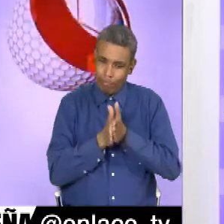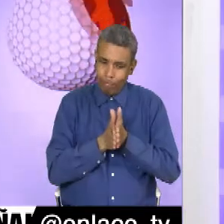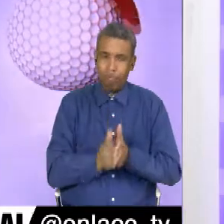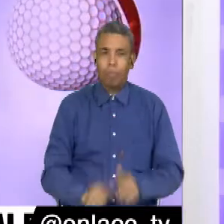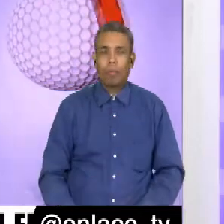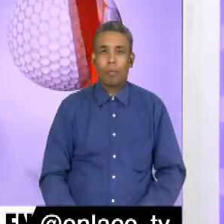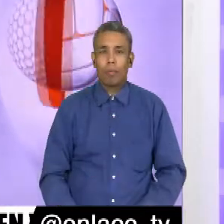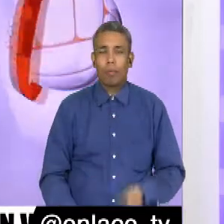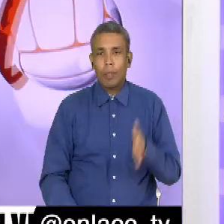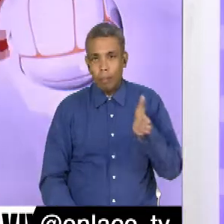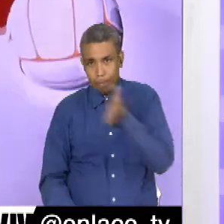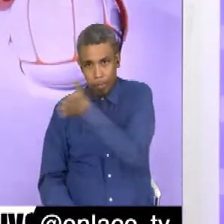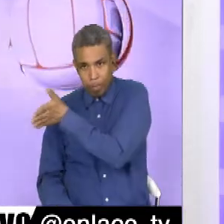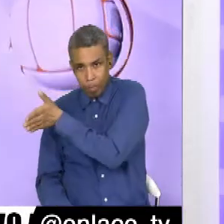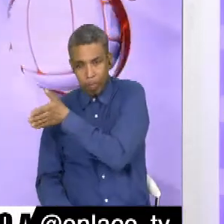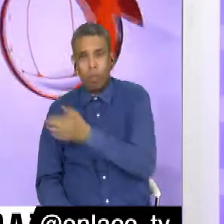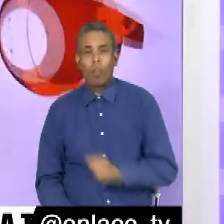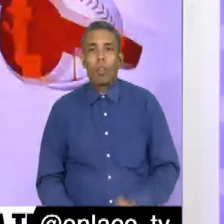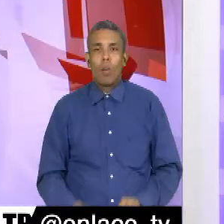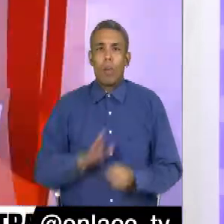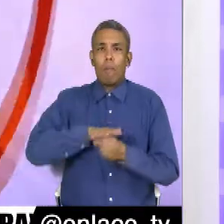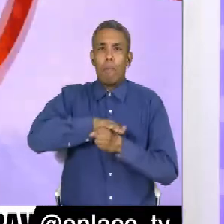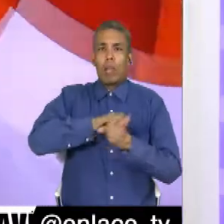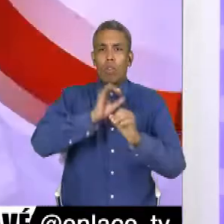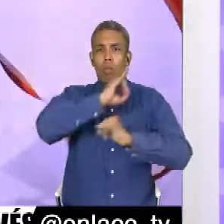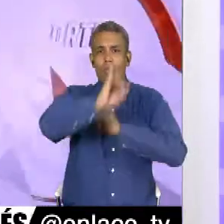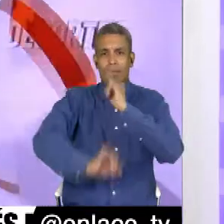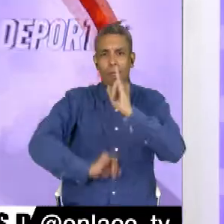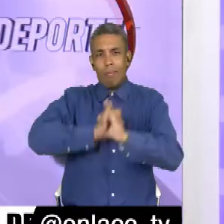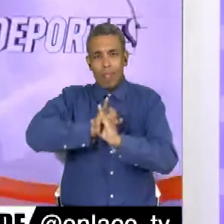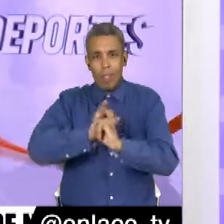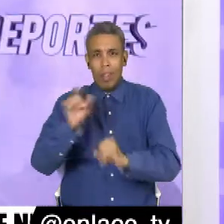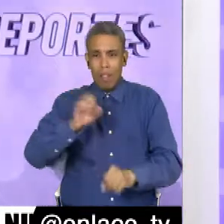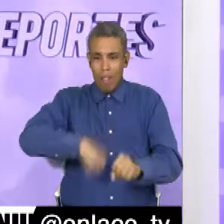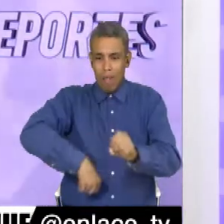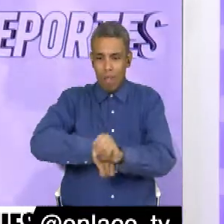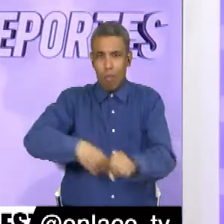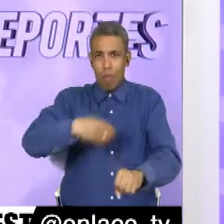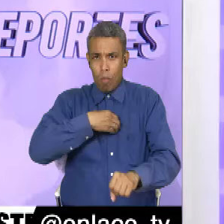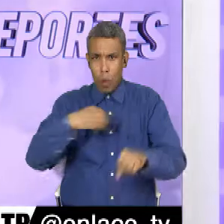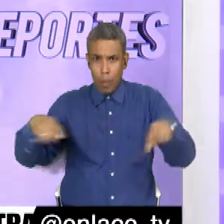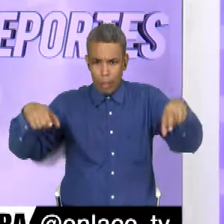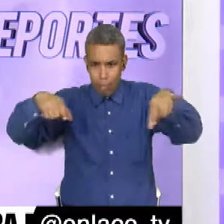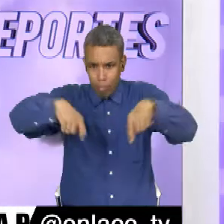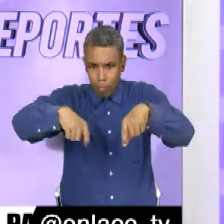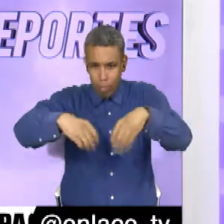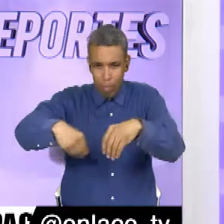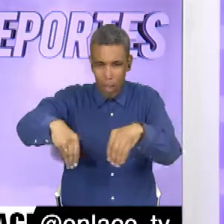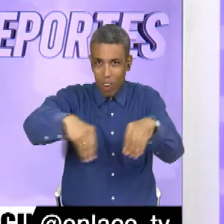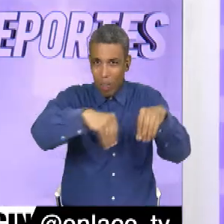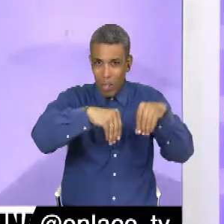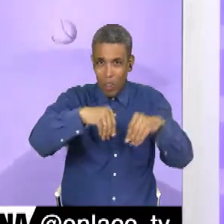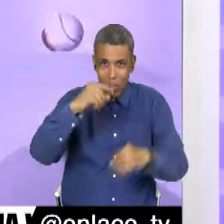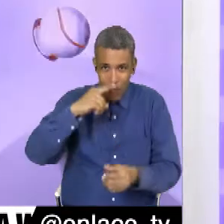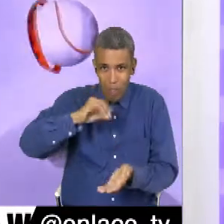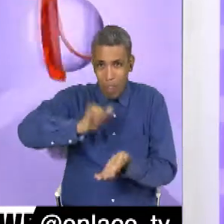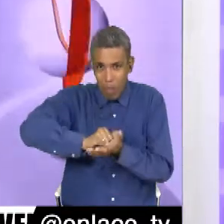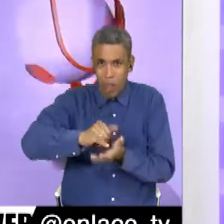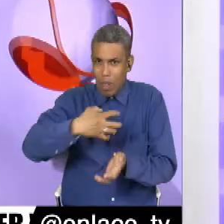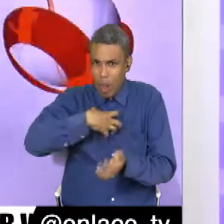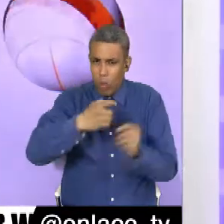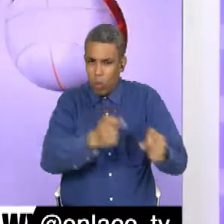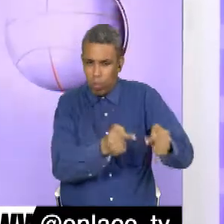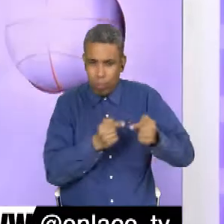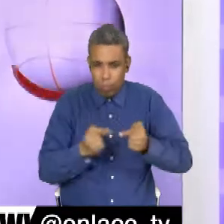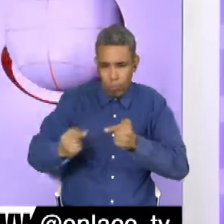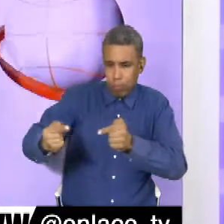ahora al minifútbol. En el barrio internacional, en la Comuna 3 de Barranca Bermeja, se juega un torneo de esta disciplina deportiva. El equipo